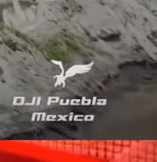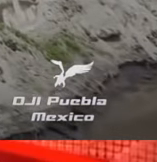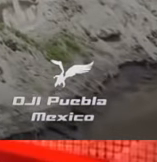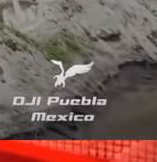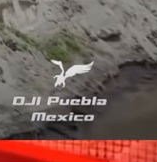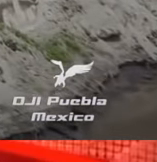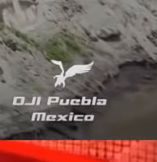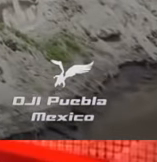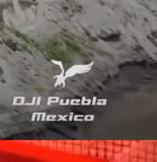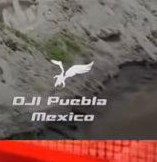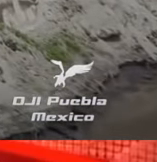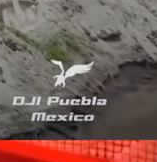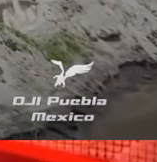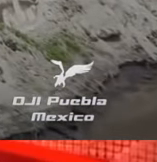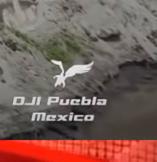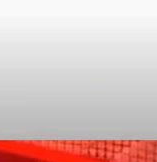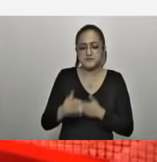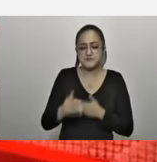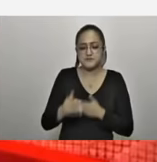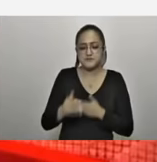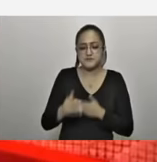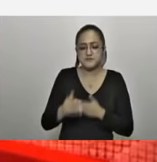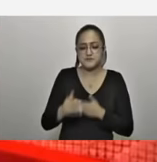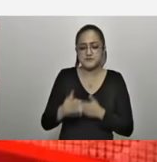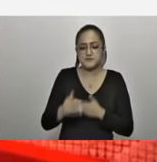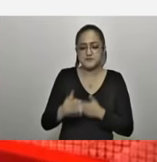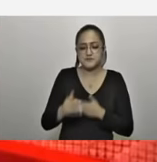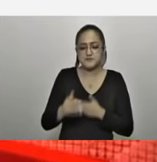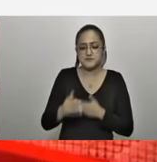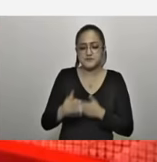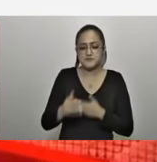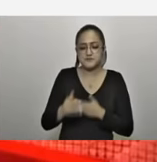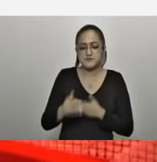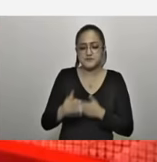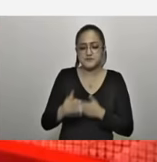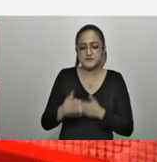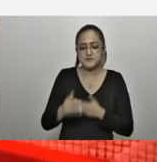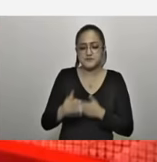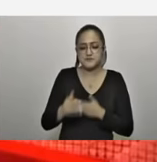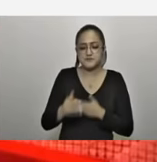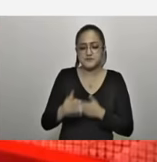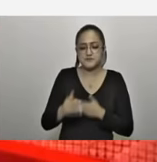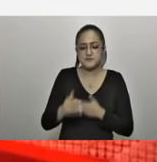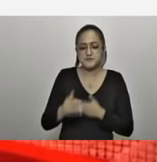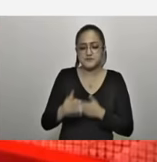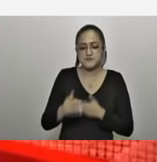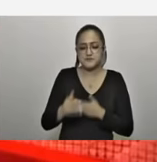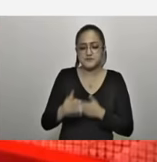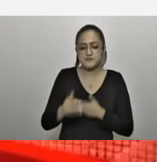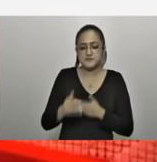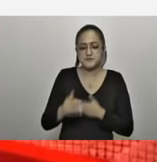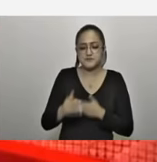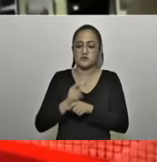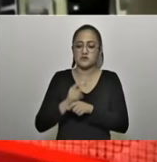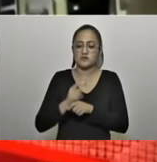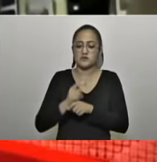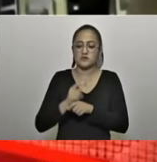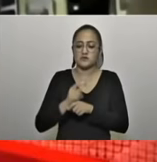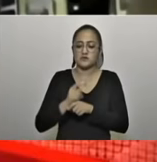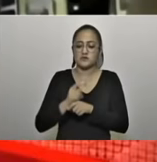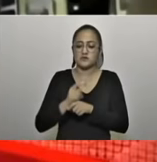este pequeño vídeo también vamos a ver qué es lo que dicen las autoridades también porque es importante es importante que veamos que escuchemos que